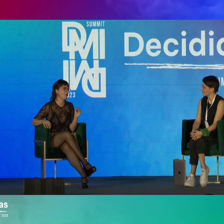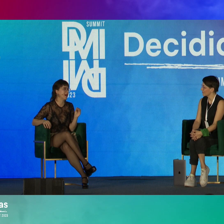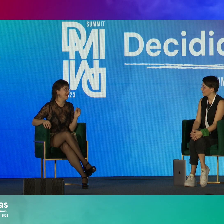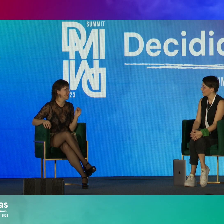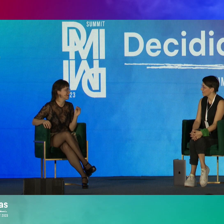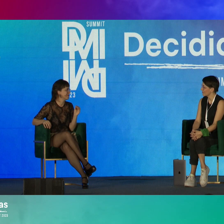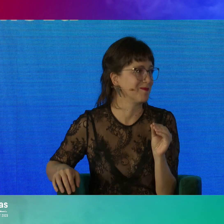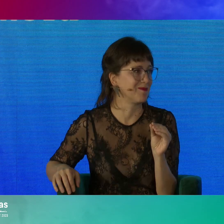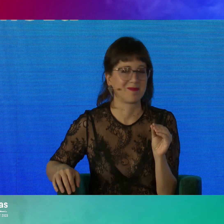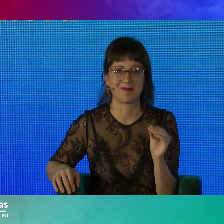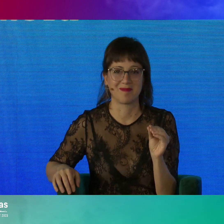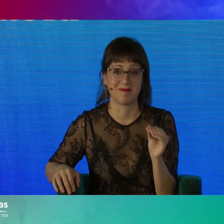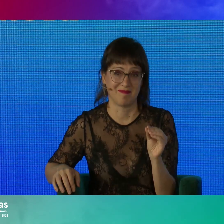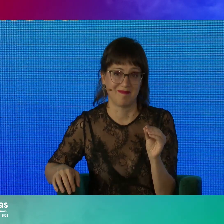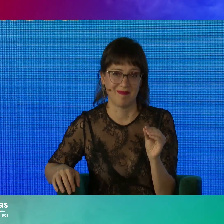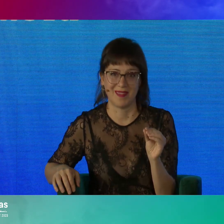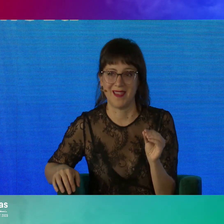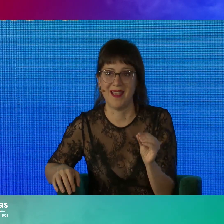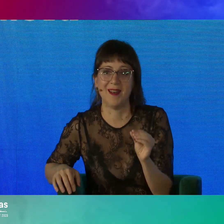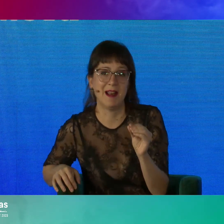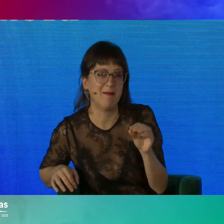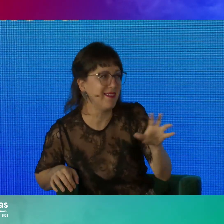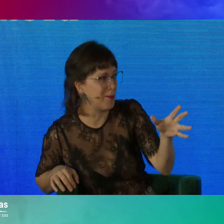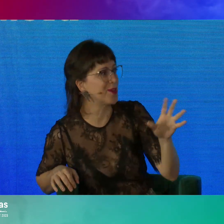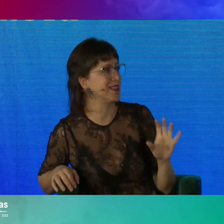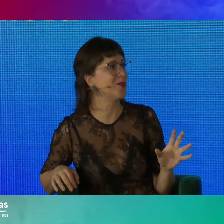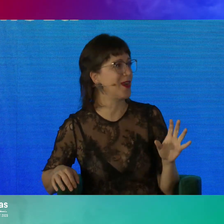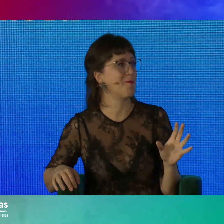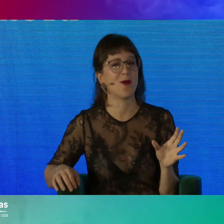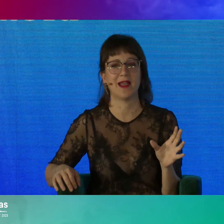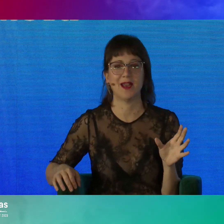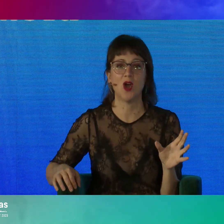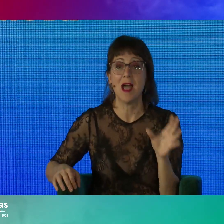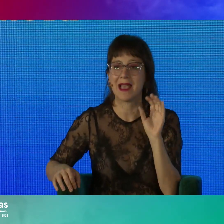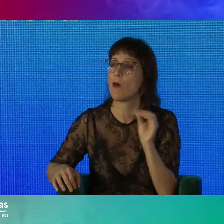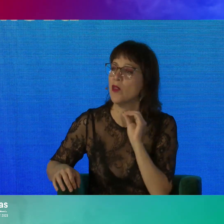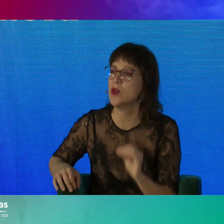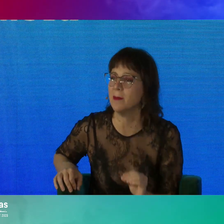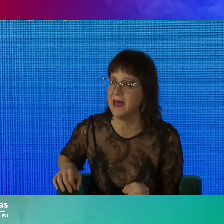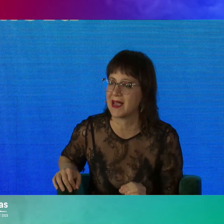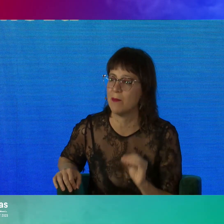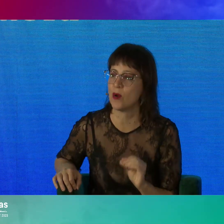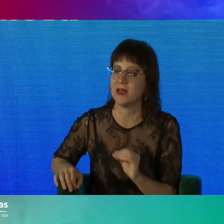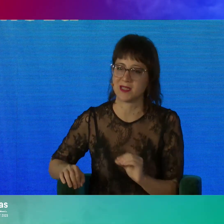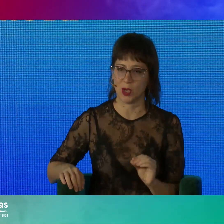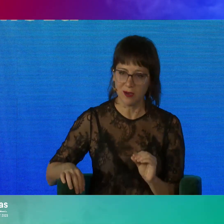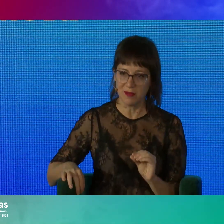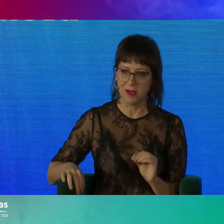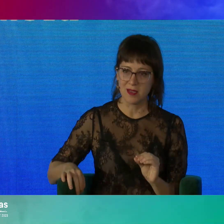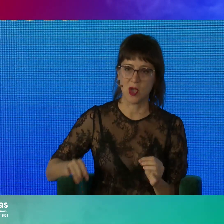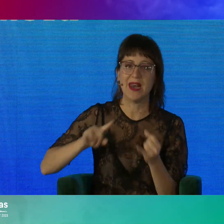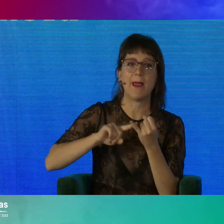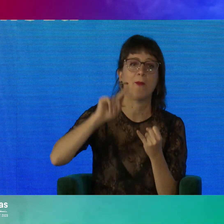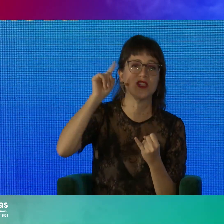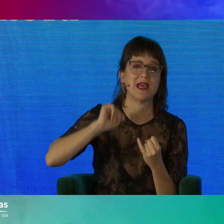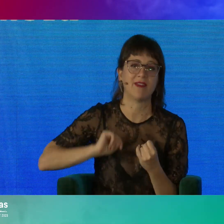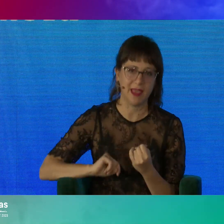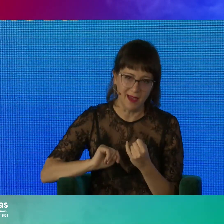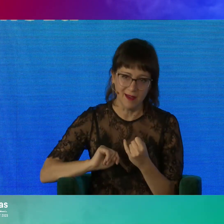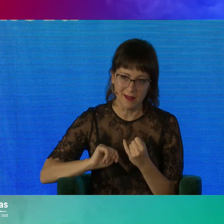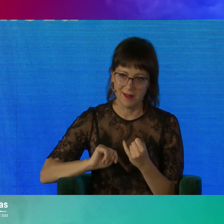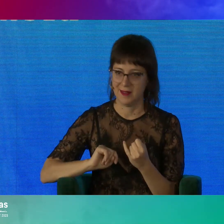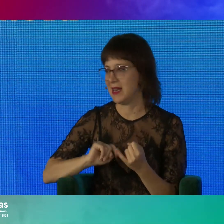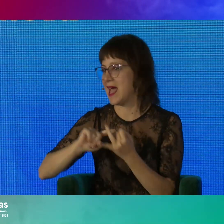eran mujeres. Ninguna. El 20% eran mujeres, ¿no? Que cuando uno mira qué mujeres son, son la esposa